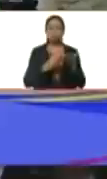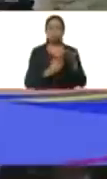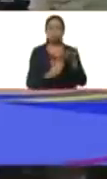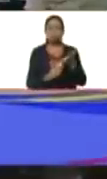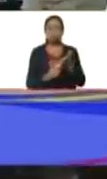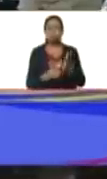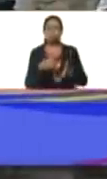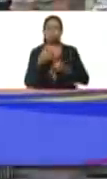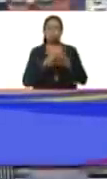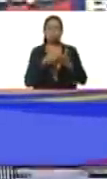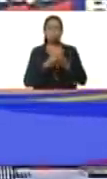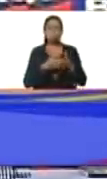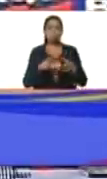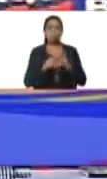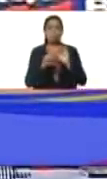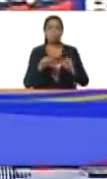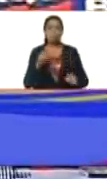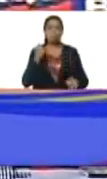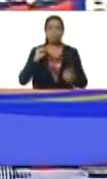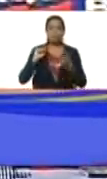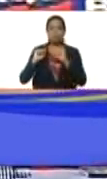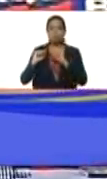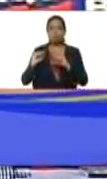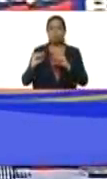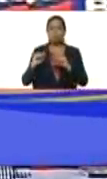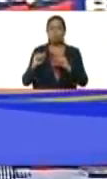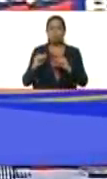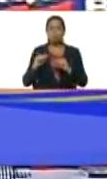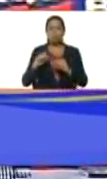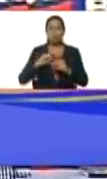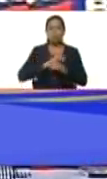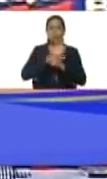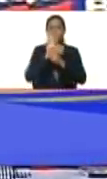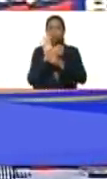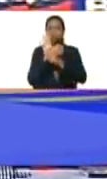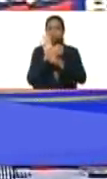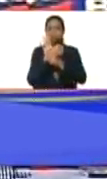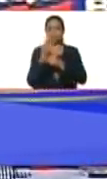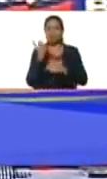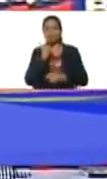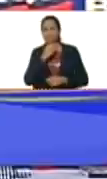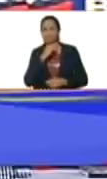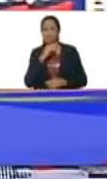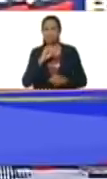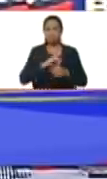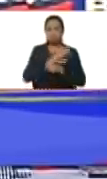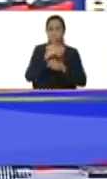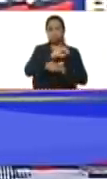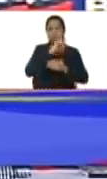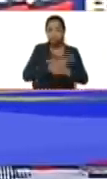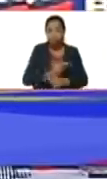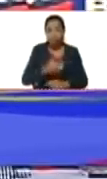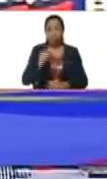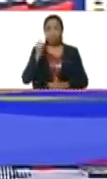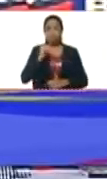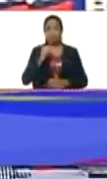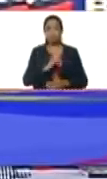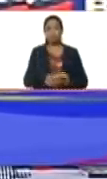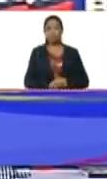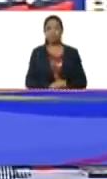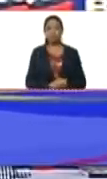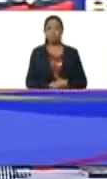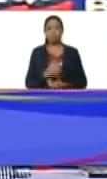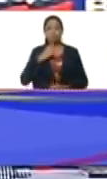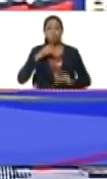alerta con la amenaza del coronavirus. Es un virus poderoso. Yo